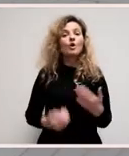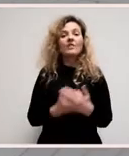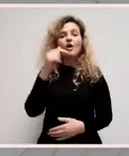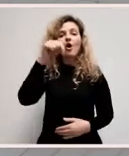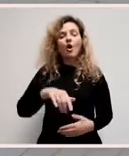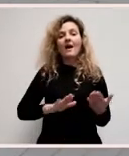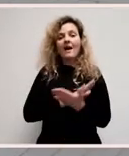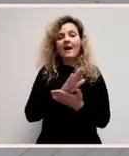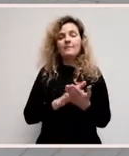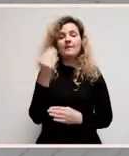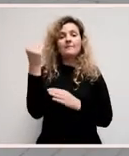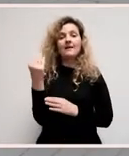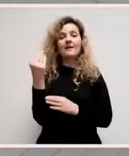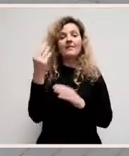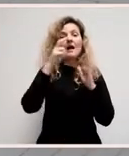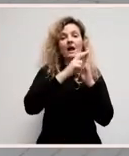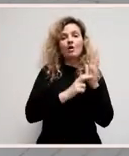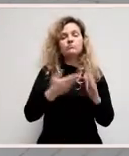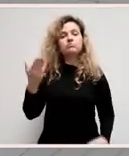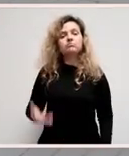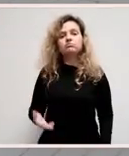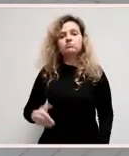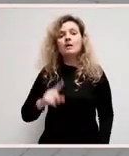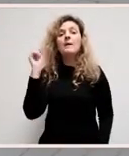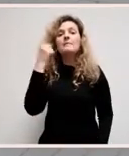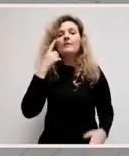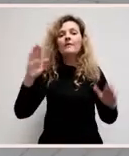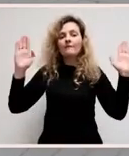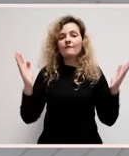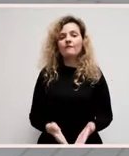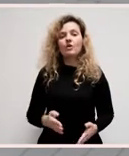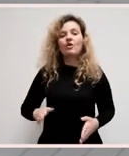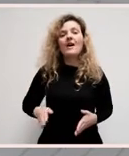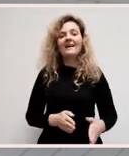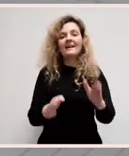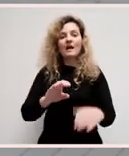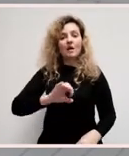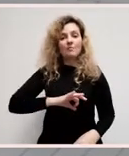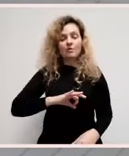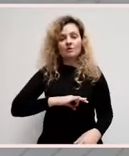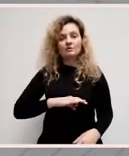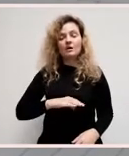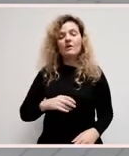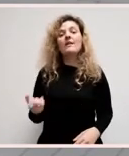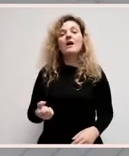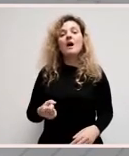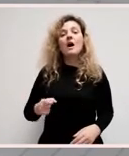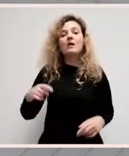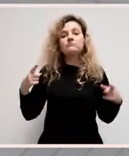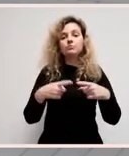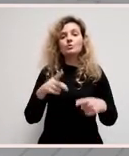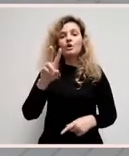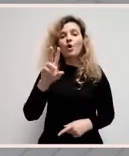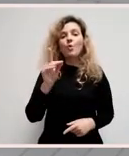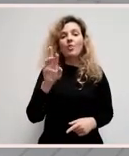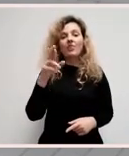podía o segob o escalar de una pieza arqueológica de singular importancia ha topado con toda ría de pontevedra concretamente en un lugar